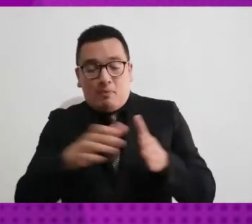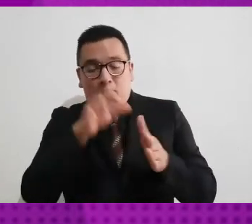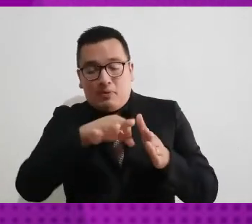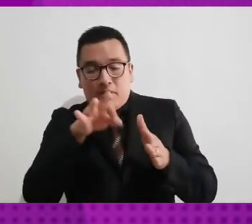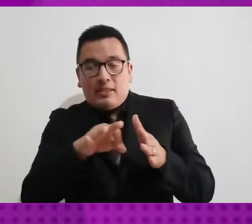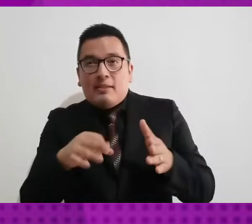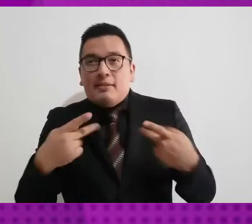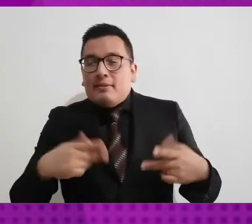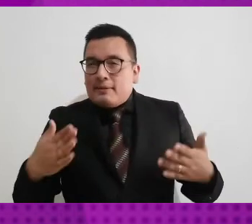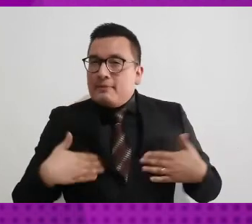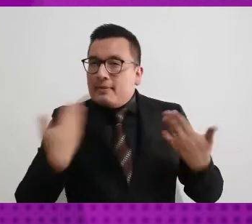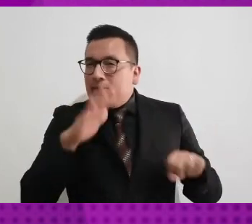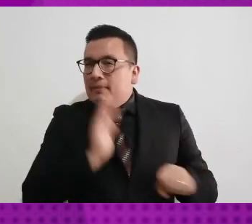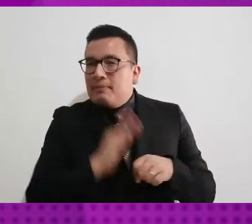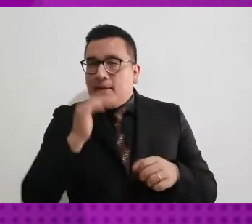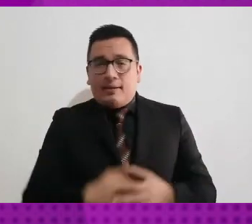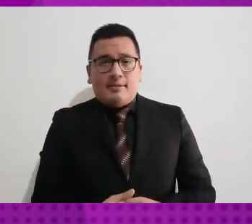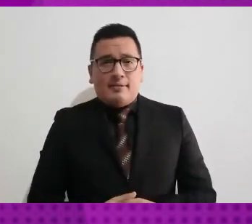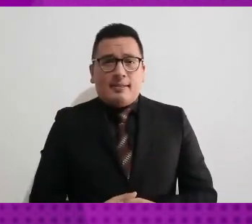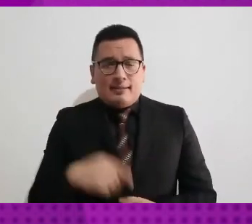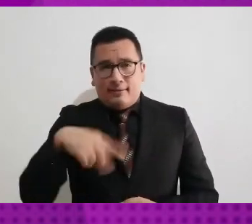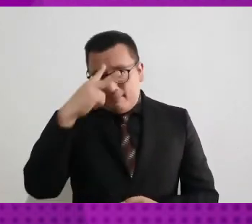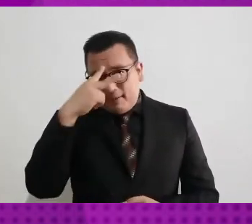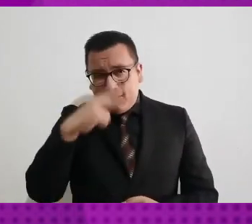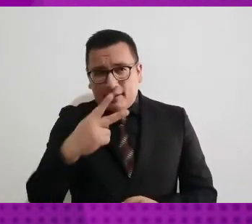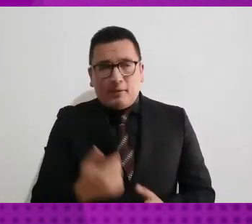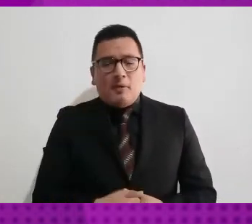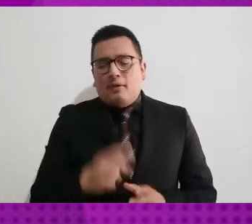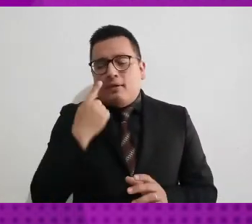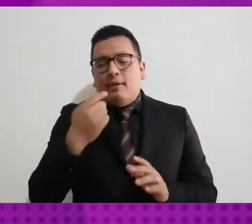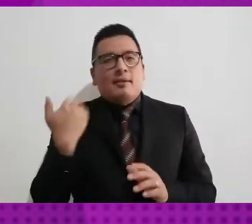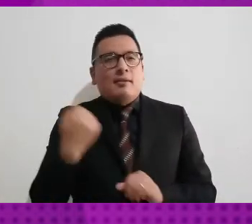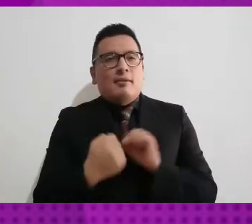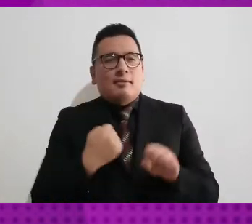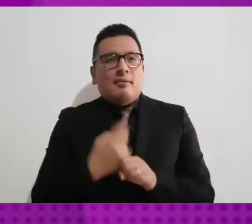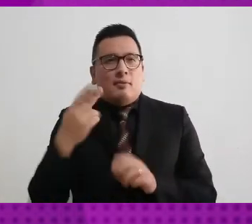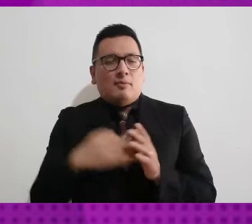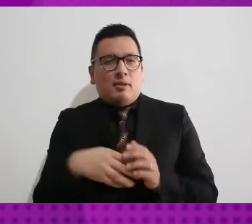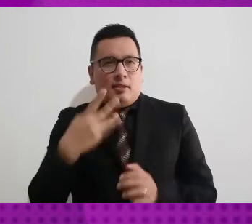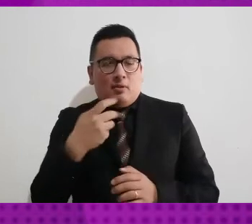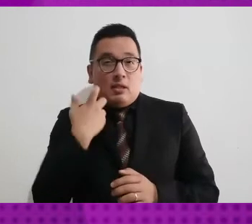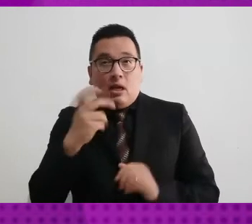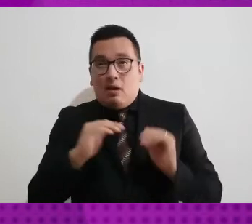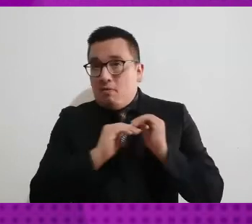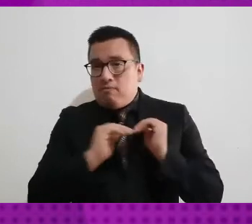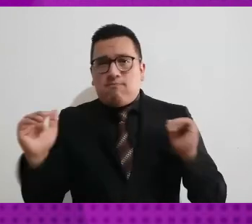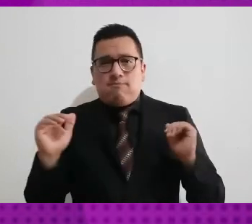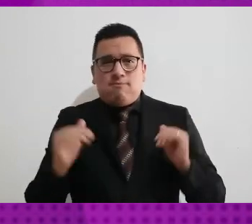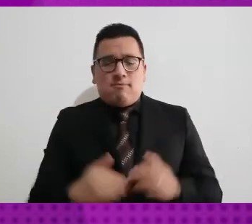confiables, íntegras en nuestro país y en los estados de la República. La reforma de 2014 lo que buscaba era